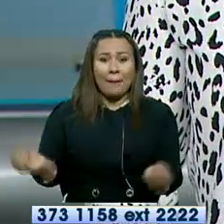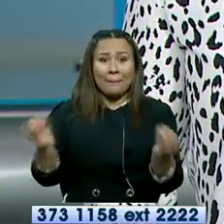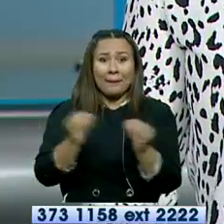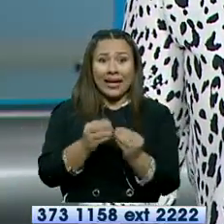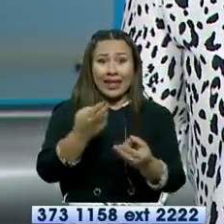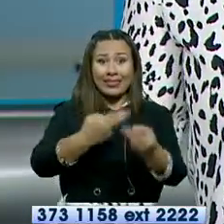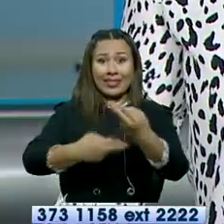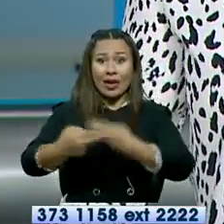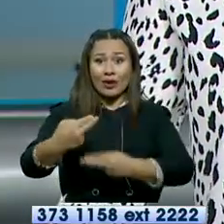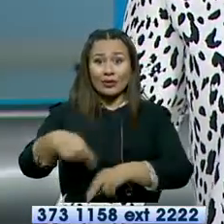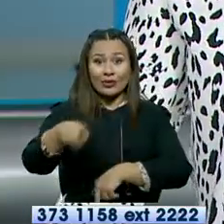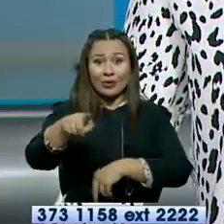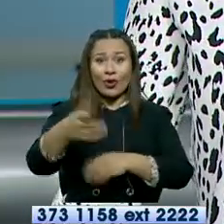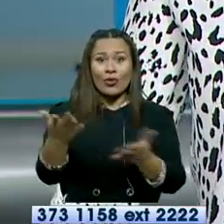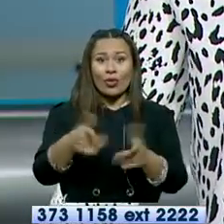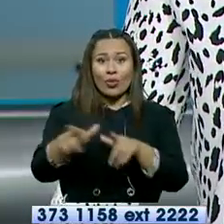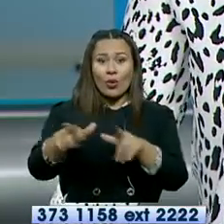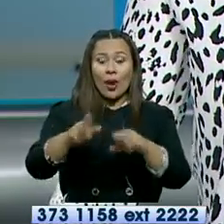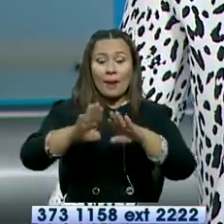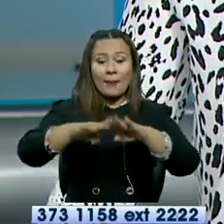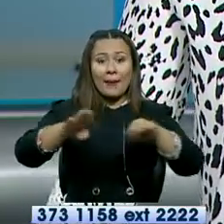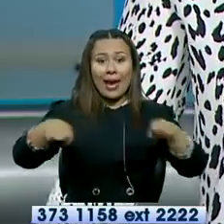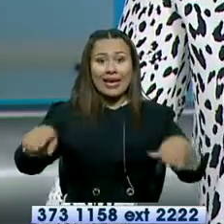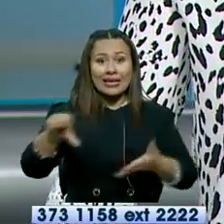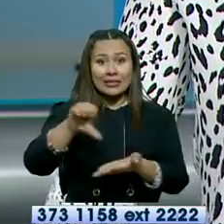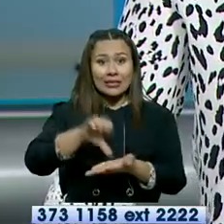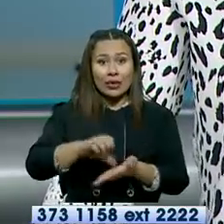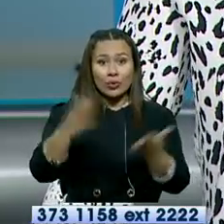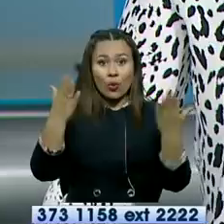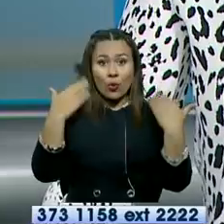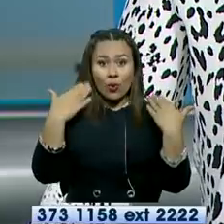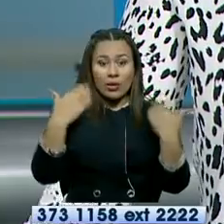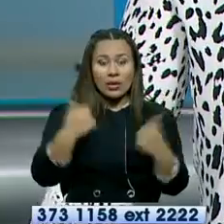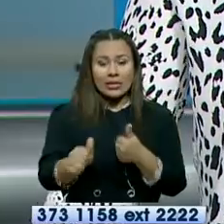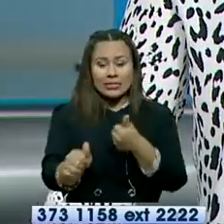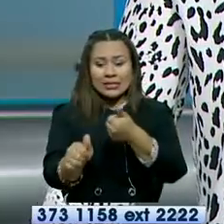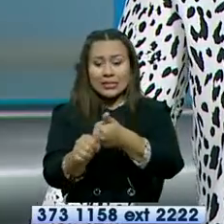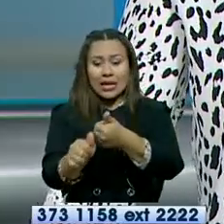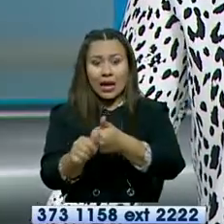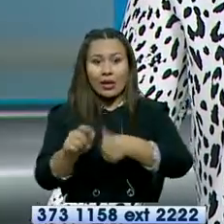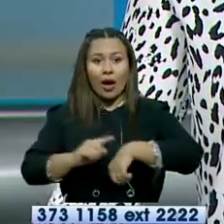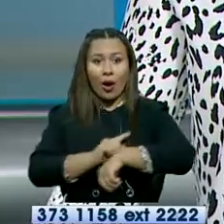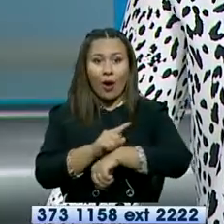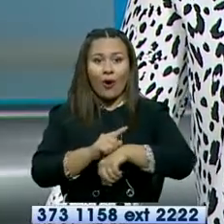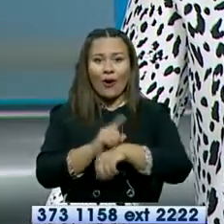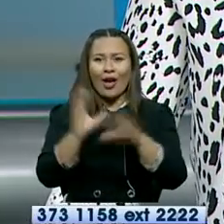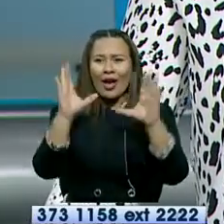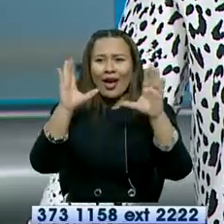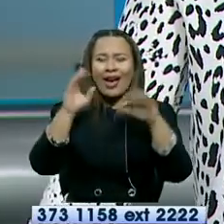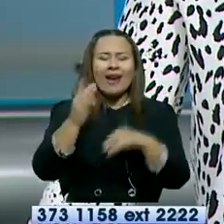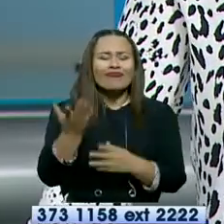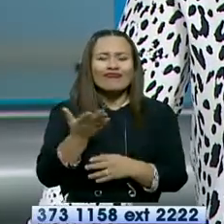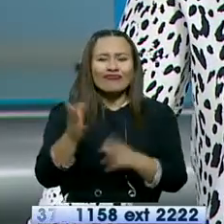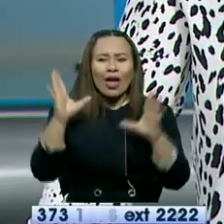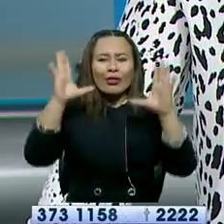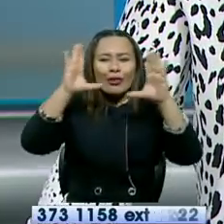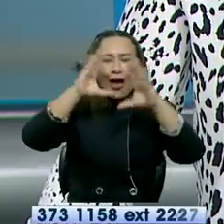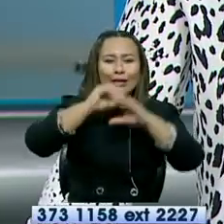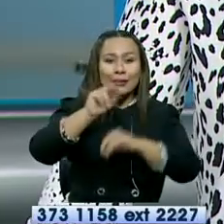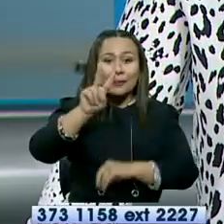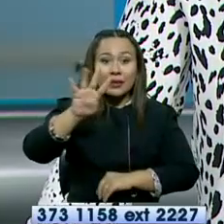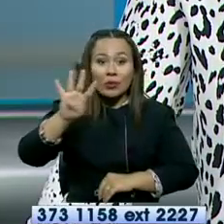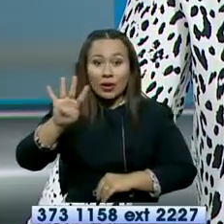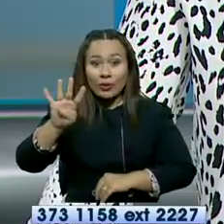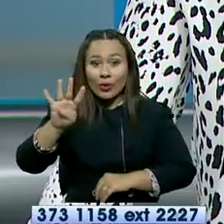el ambiente comercial en el sector de la Bahía, en el centro de Guayaquil. A pocas horas de la Nochebuena y Navidad, muchas personas optaron